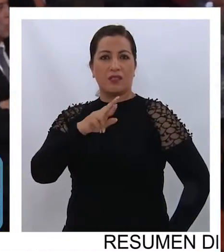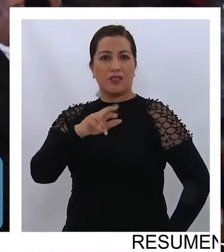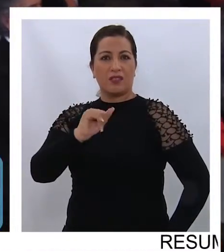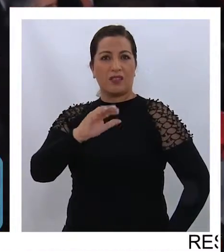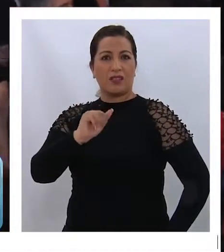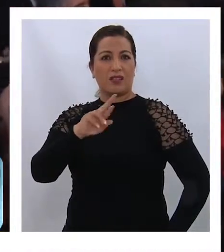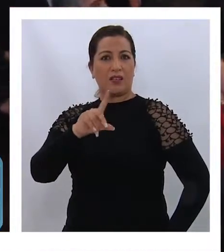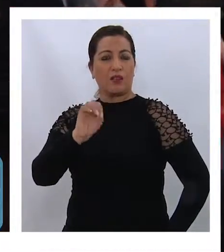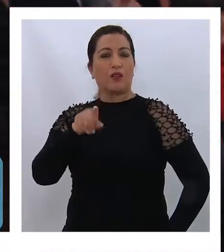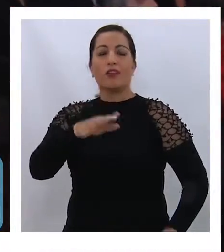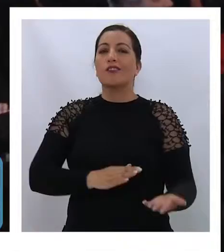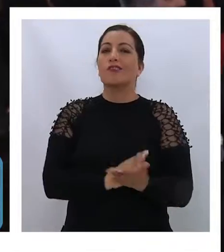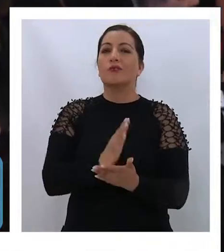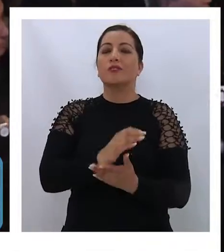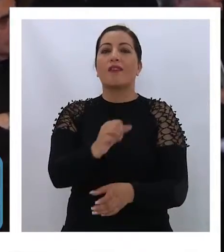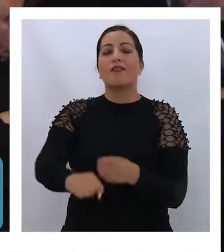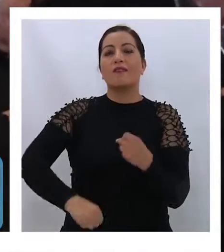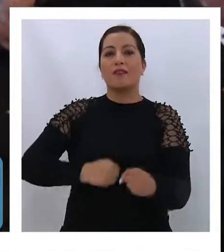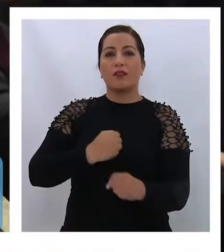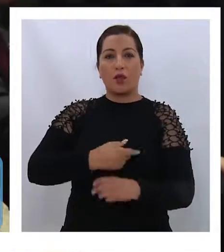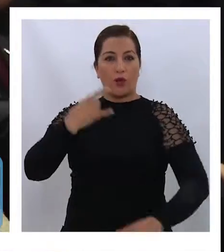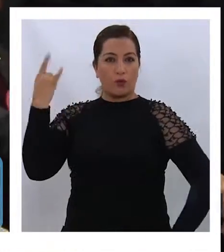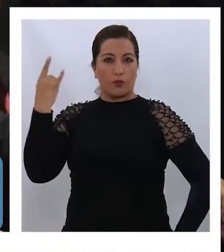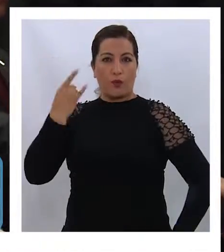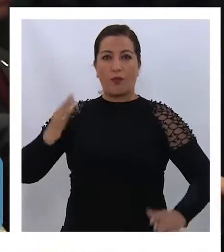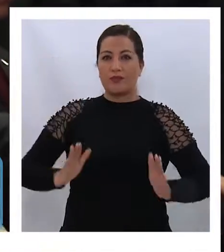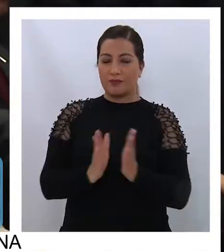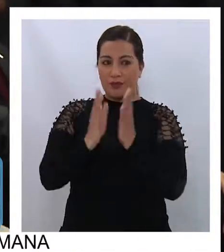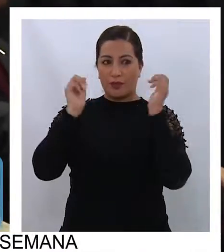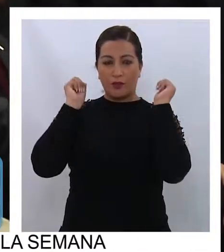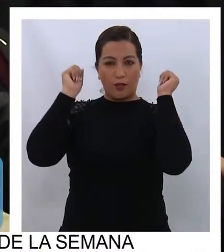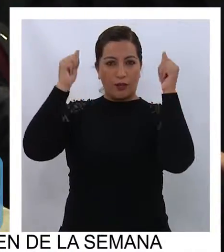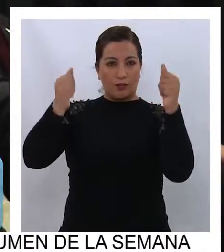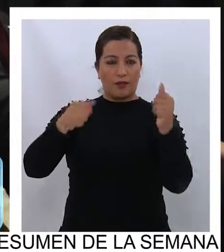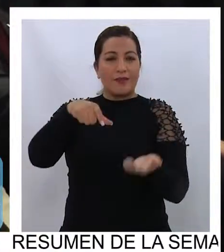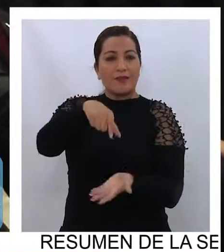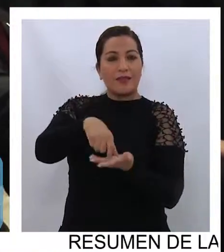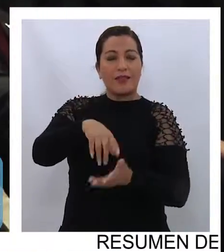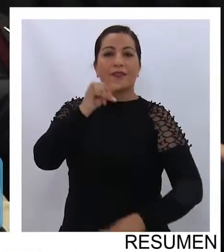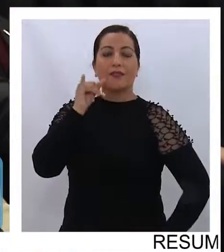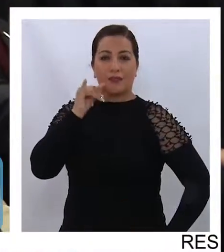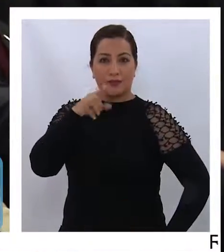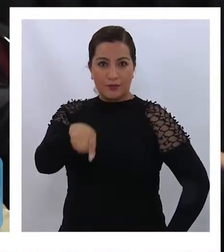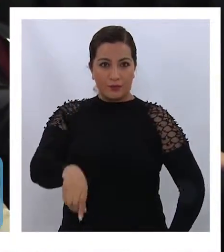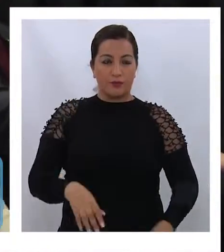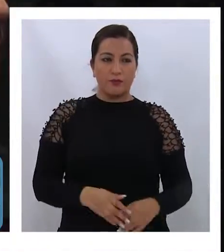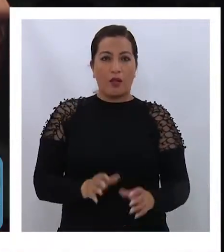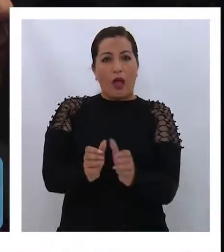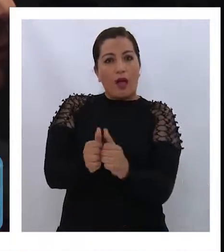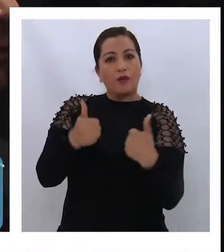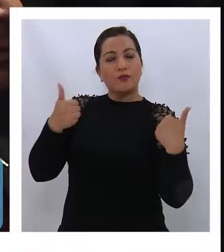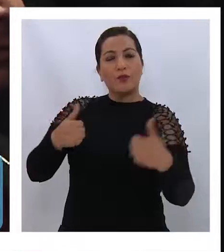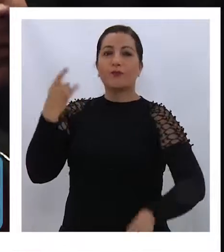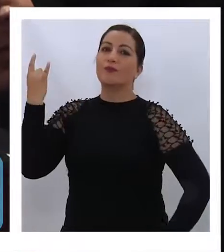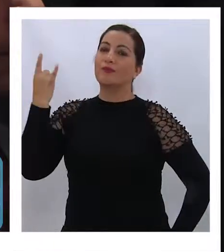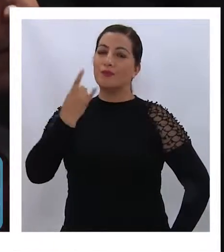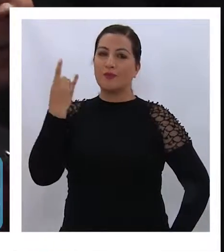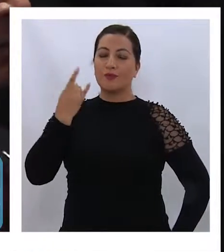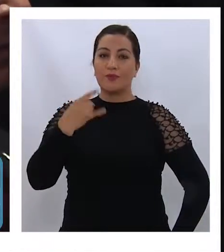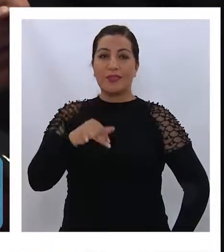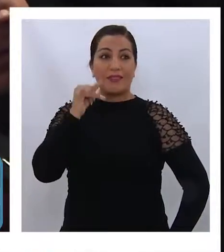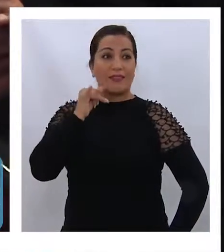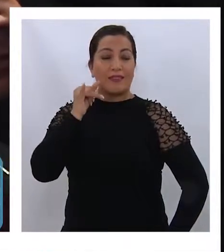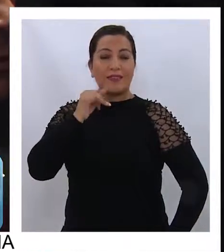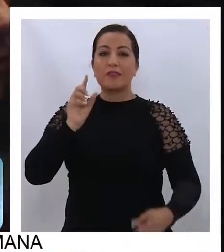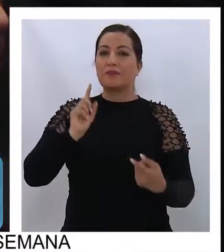se vio inicio oficial al año académico de la Universidad Santo Tomás C. de Iquique. Autoridades universitarias y regionales